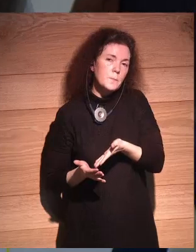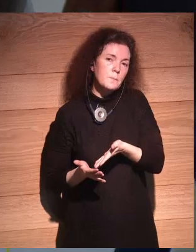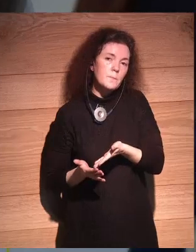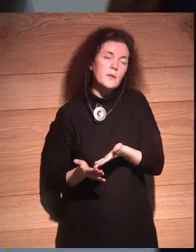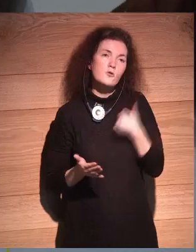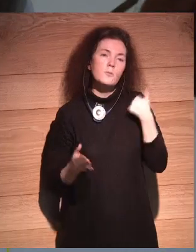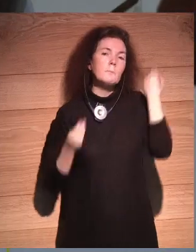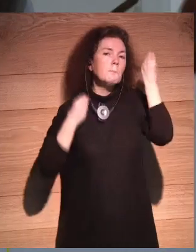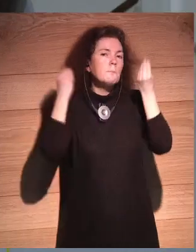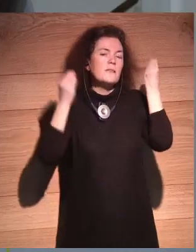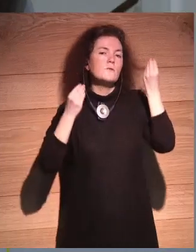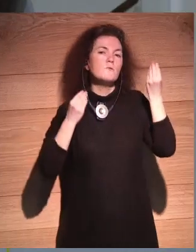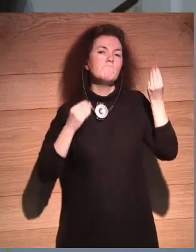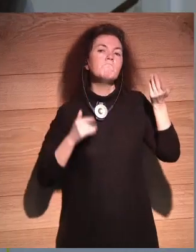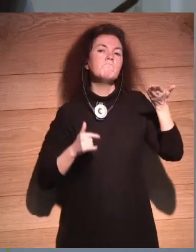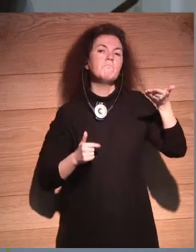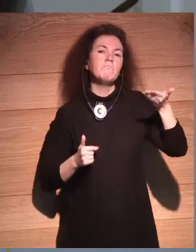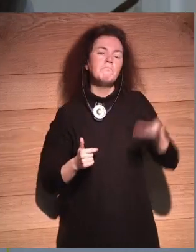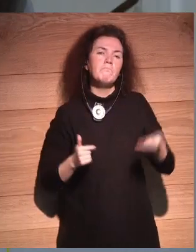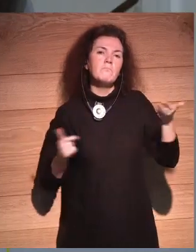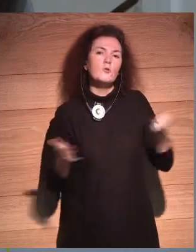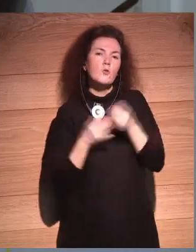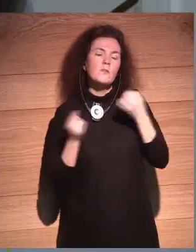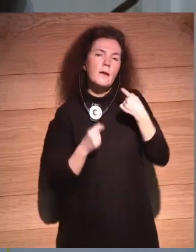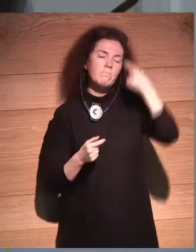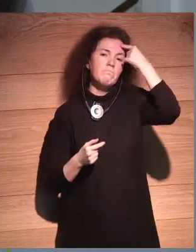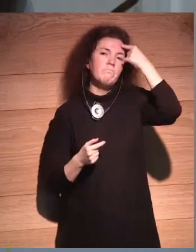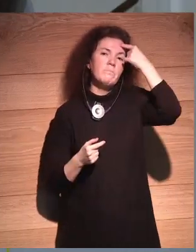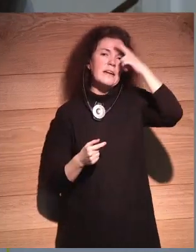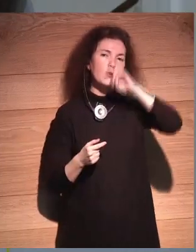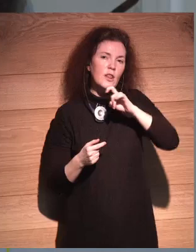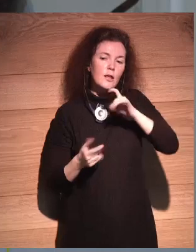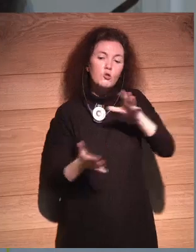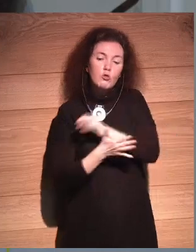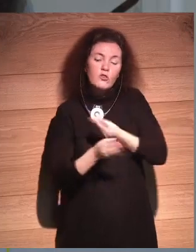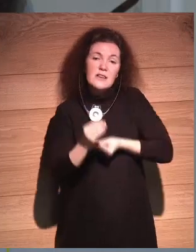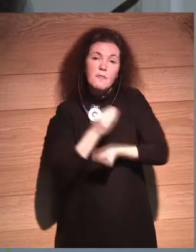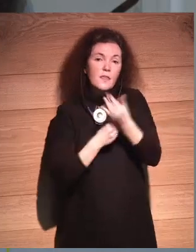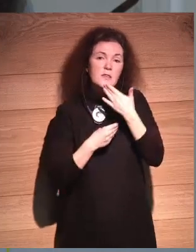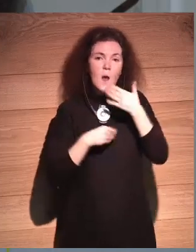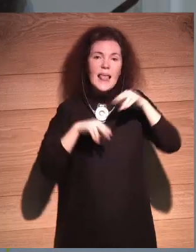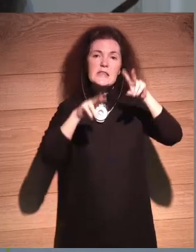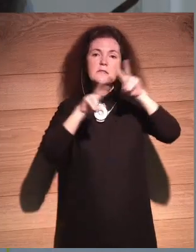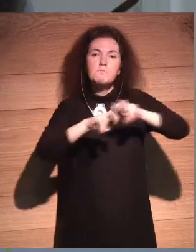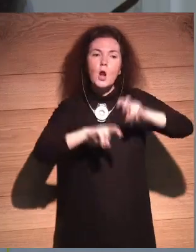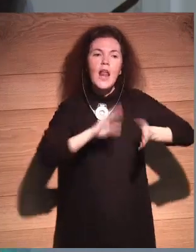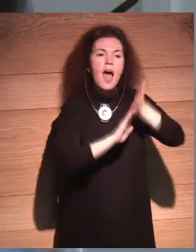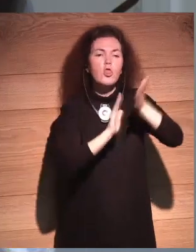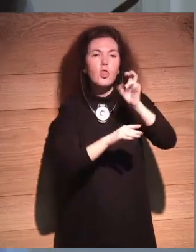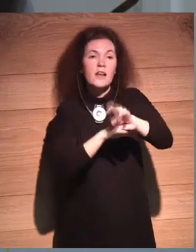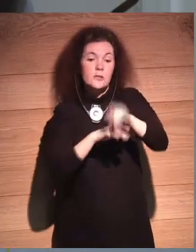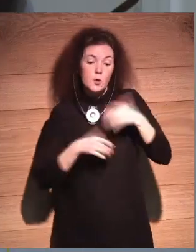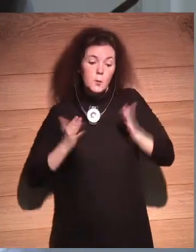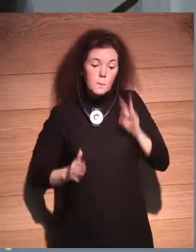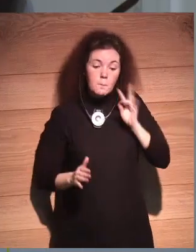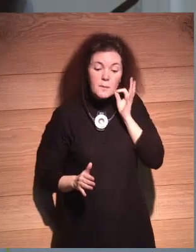porque considero que es muy importante recordar, ser conscientes de que todos hemos nacido como exploradores. Cuando veo a mi hija de